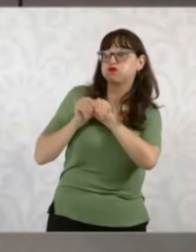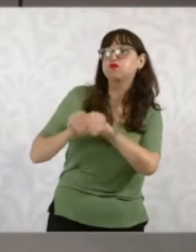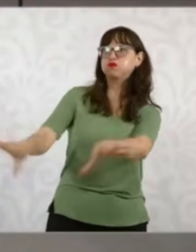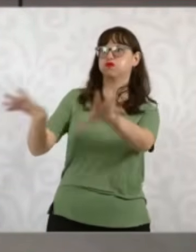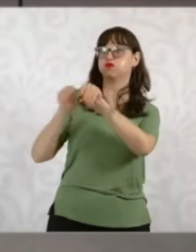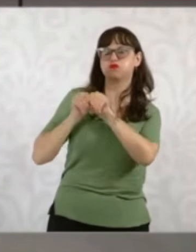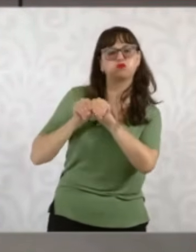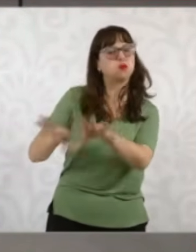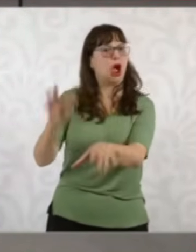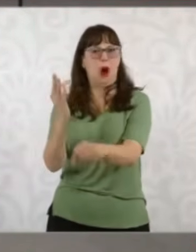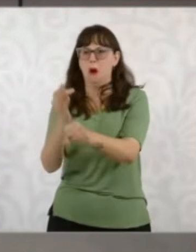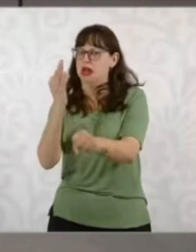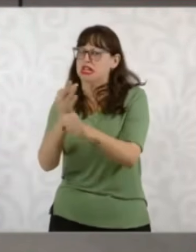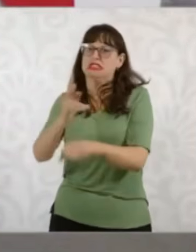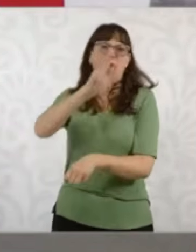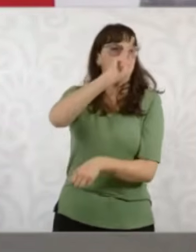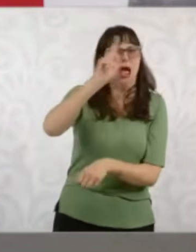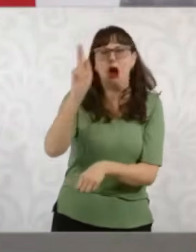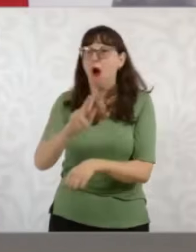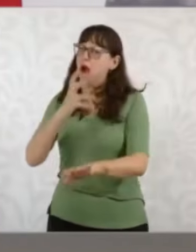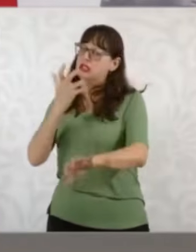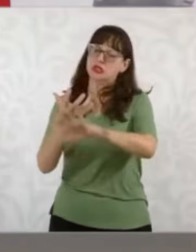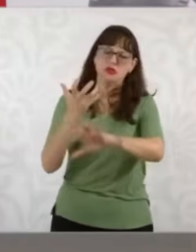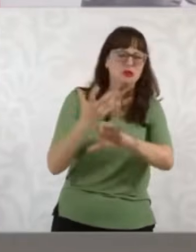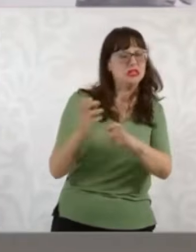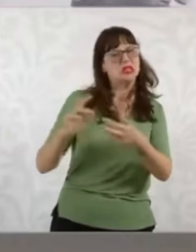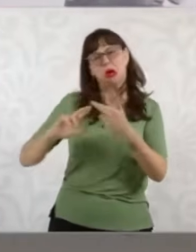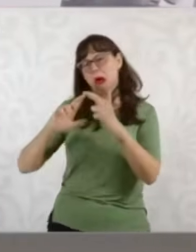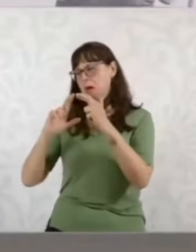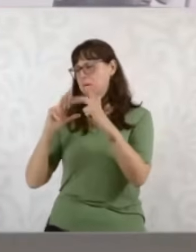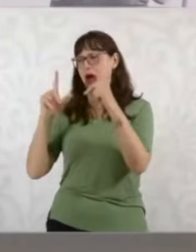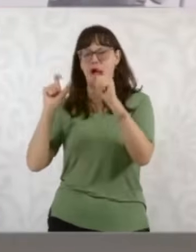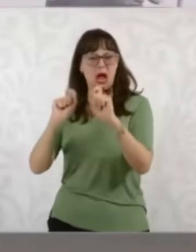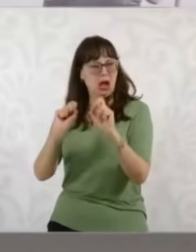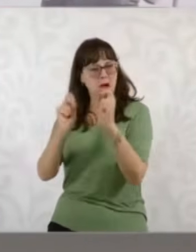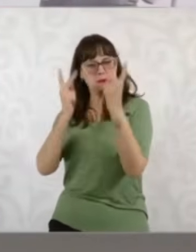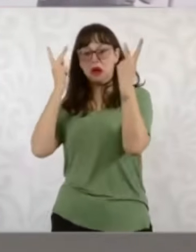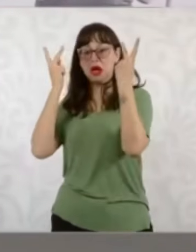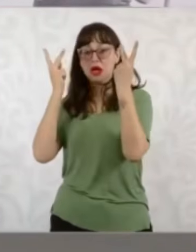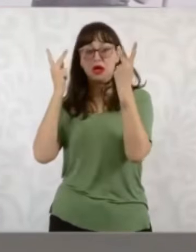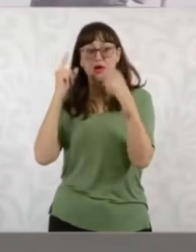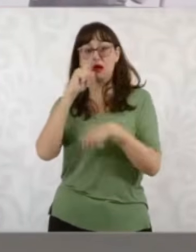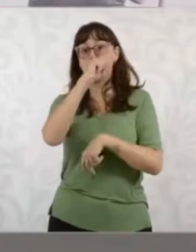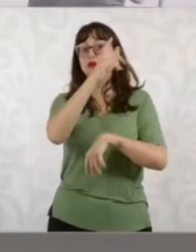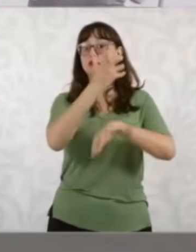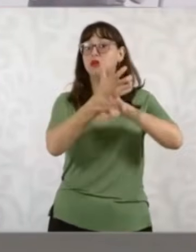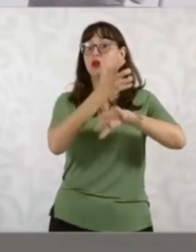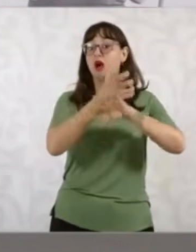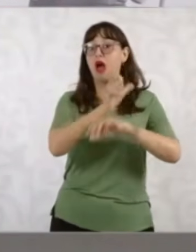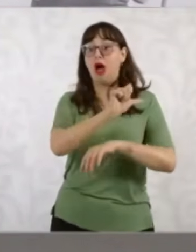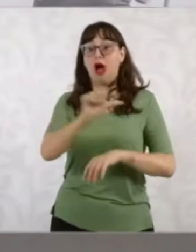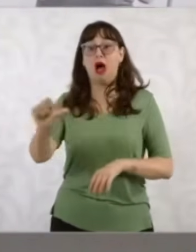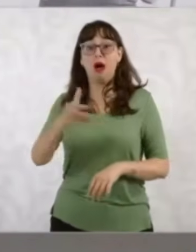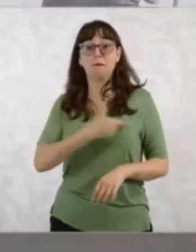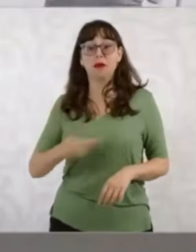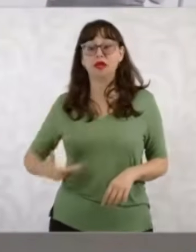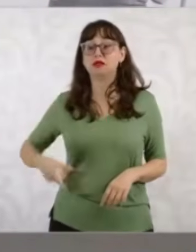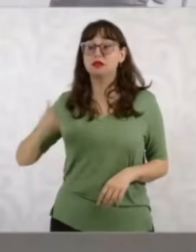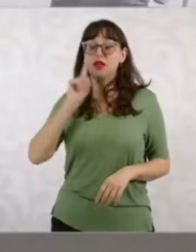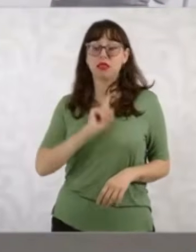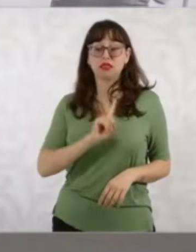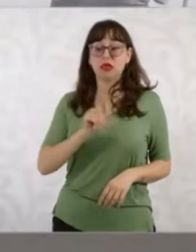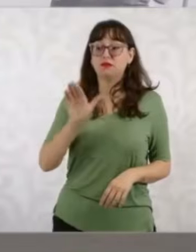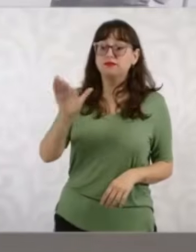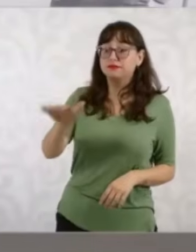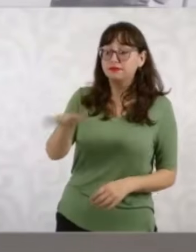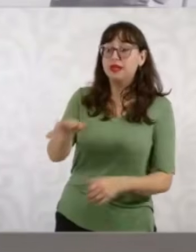de que era el peor momento de la relación de Estados Unidos, viene la invitación del presidente Trump de manera personal a la presidenta para